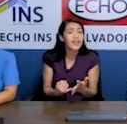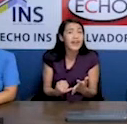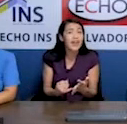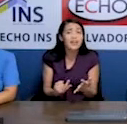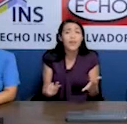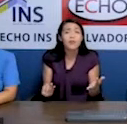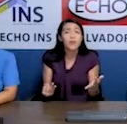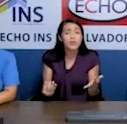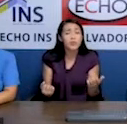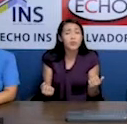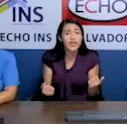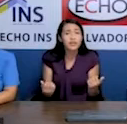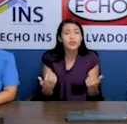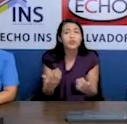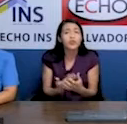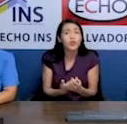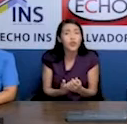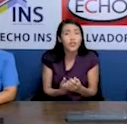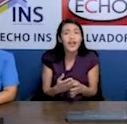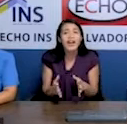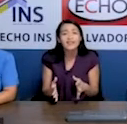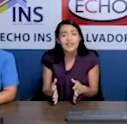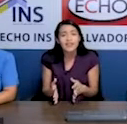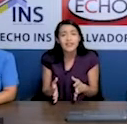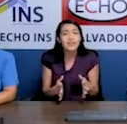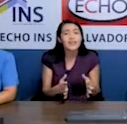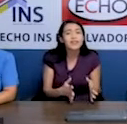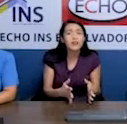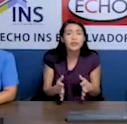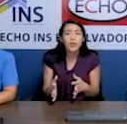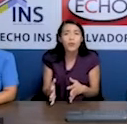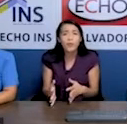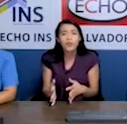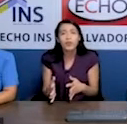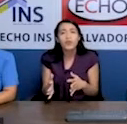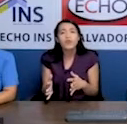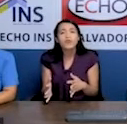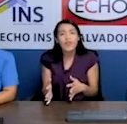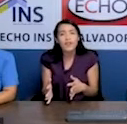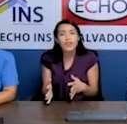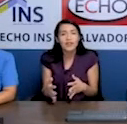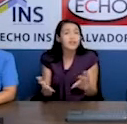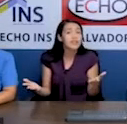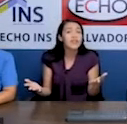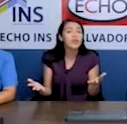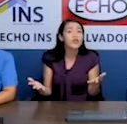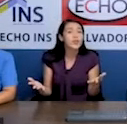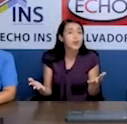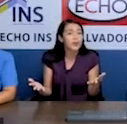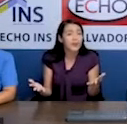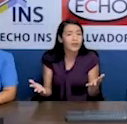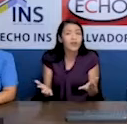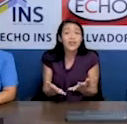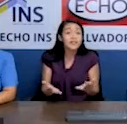primeros, disnea en un 21%, dolor, ascitis, náusea o vómito, fiebre,